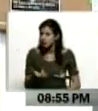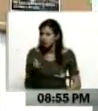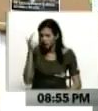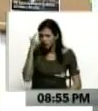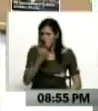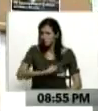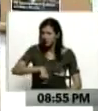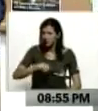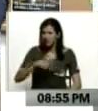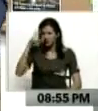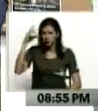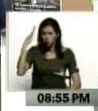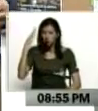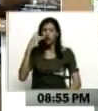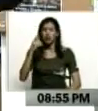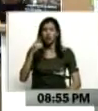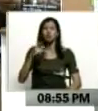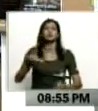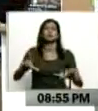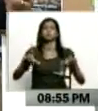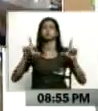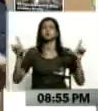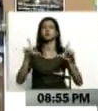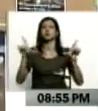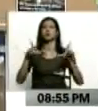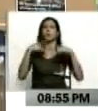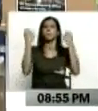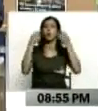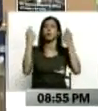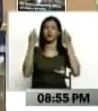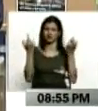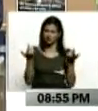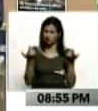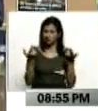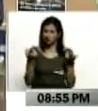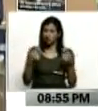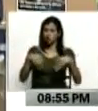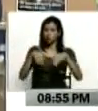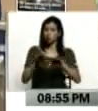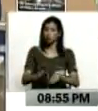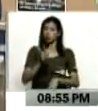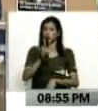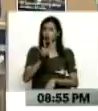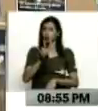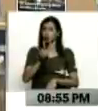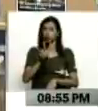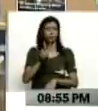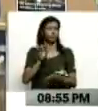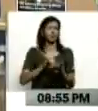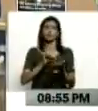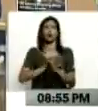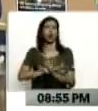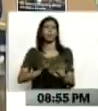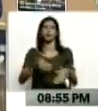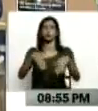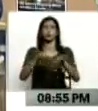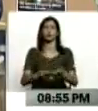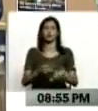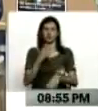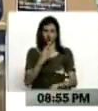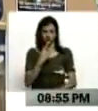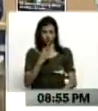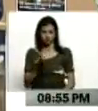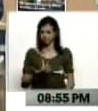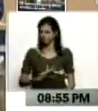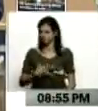imag usted presidente de la asamblea haciéndose propaganda en televisión que solo habían suspendido dos sesiones por falta de